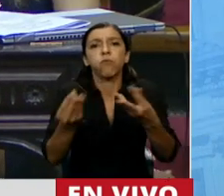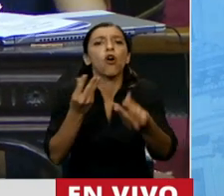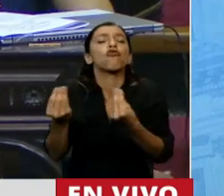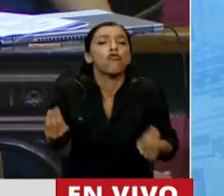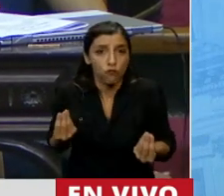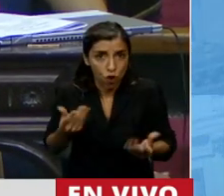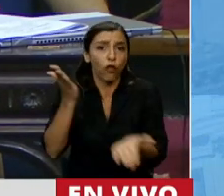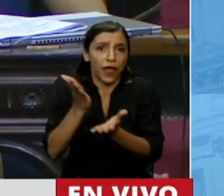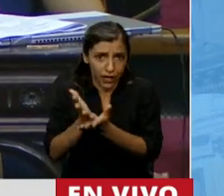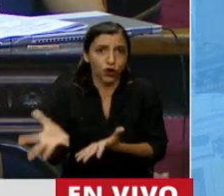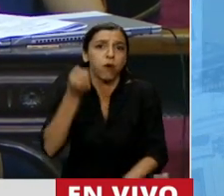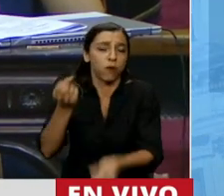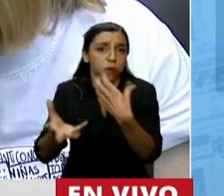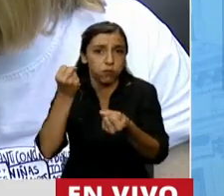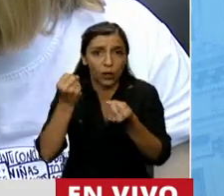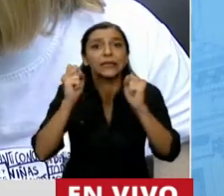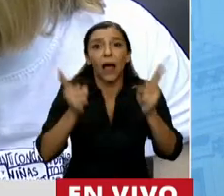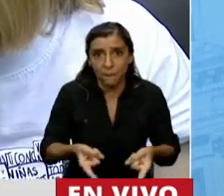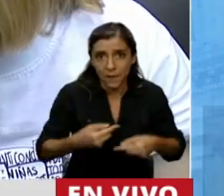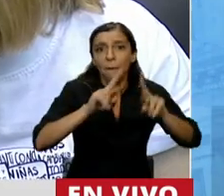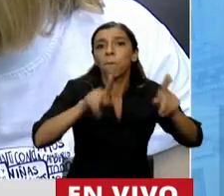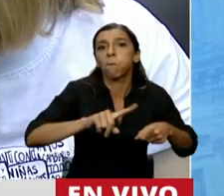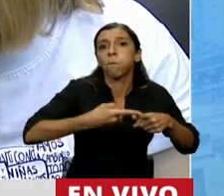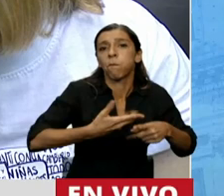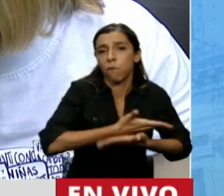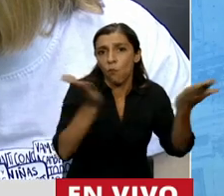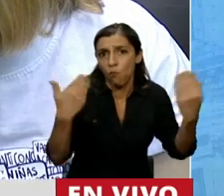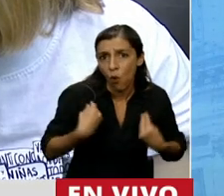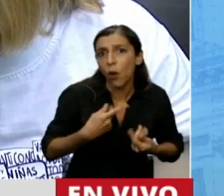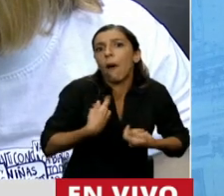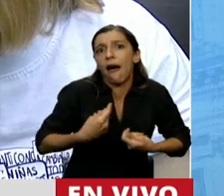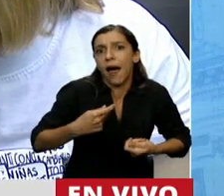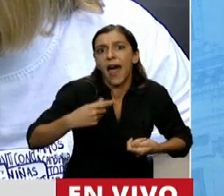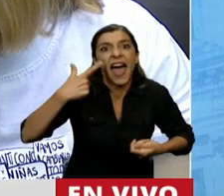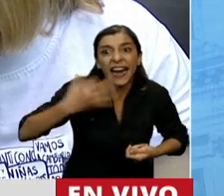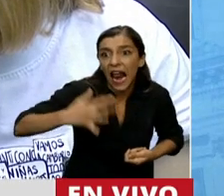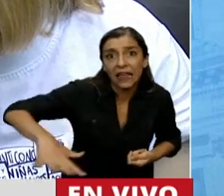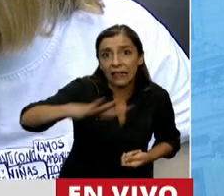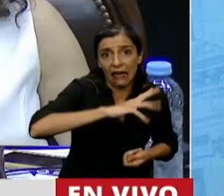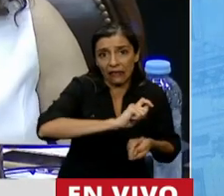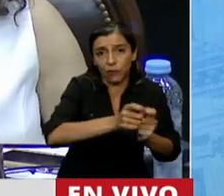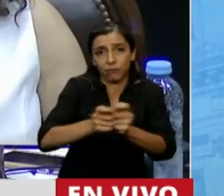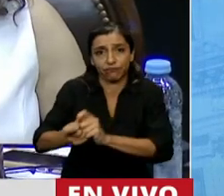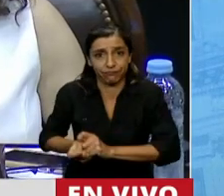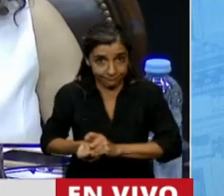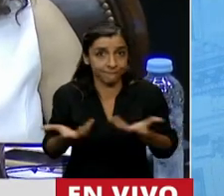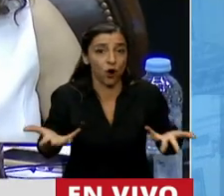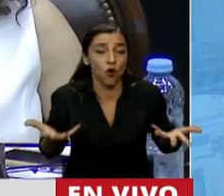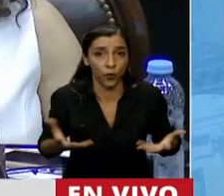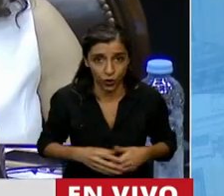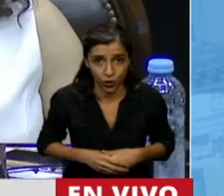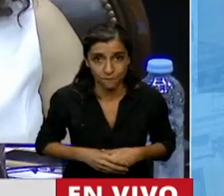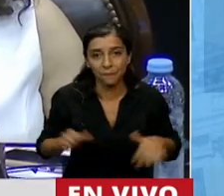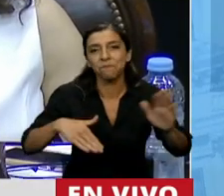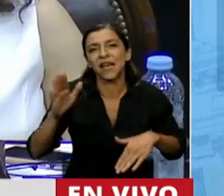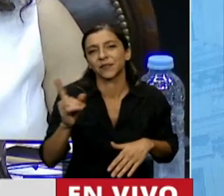públicas que transforman las realidades que de repente coincidimos todos que suceden en nuestros territorios, fundamentalmente en